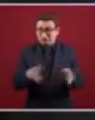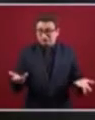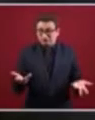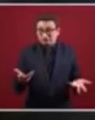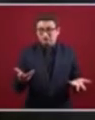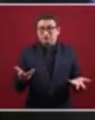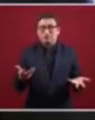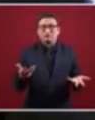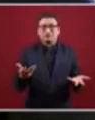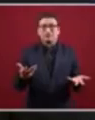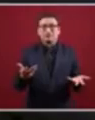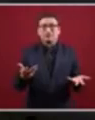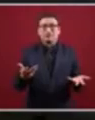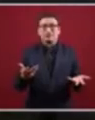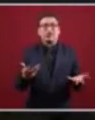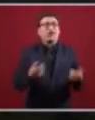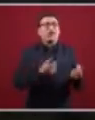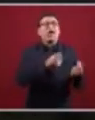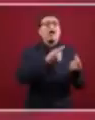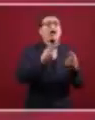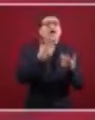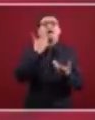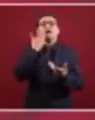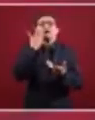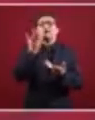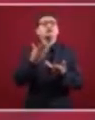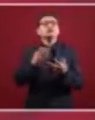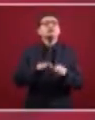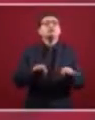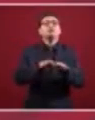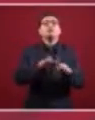Lo importante es, ¿sí?